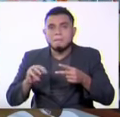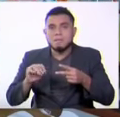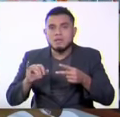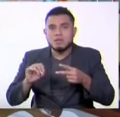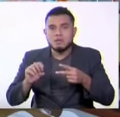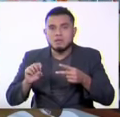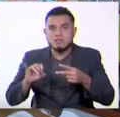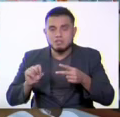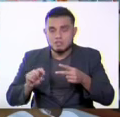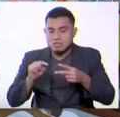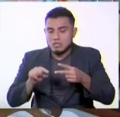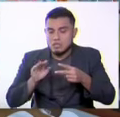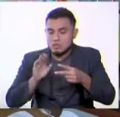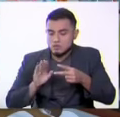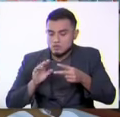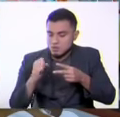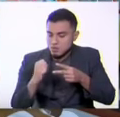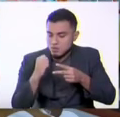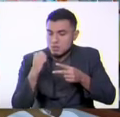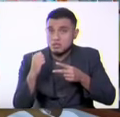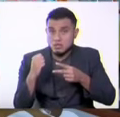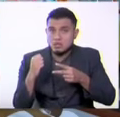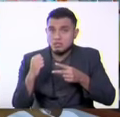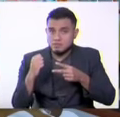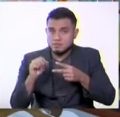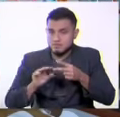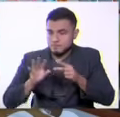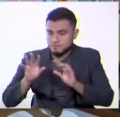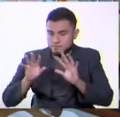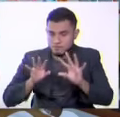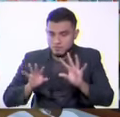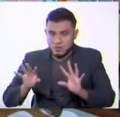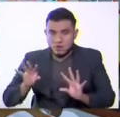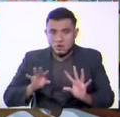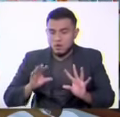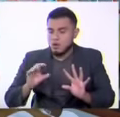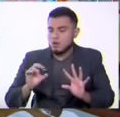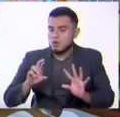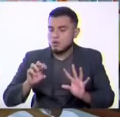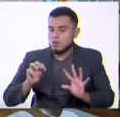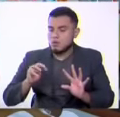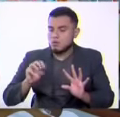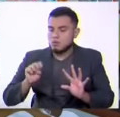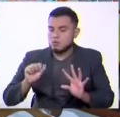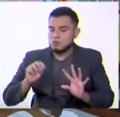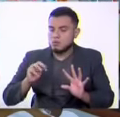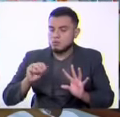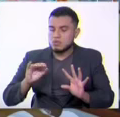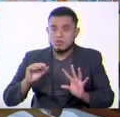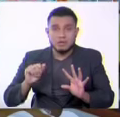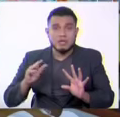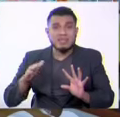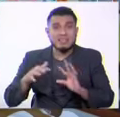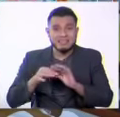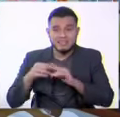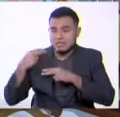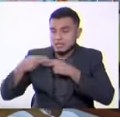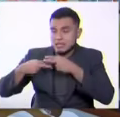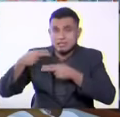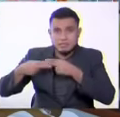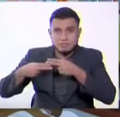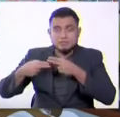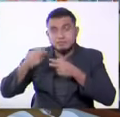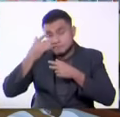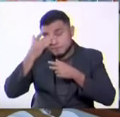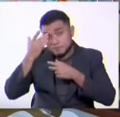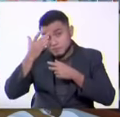a ver su importancia en la distribución cromosómica de las características heredables. Comencemos con